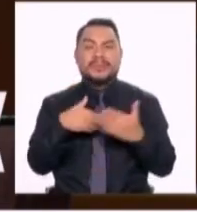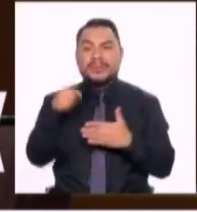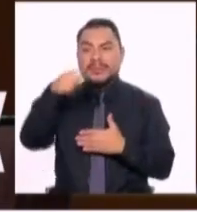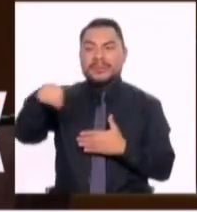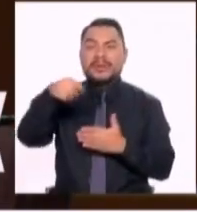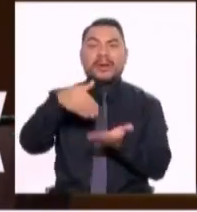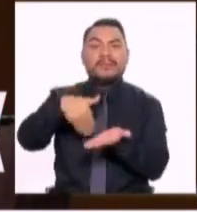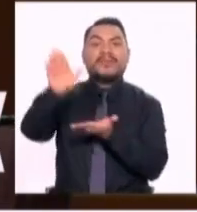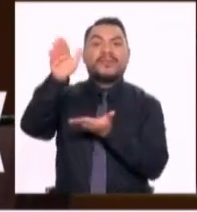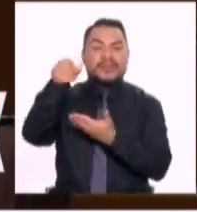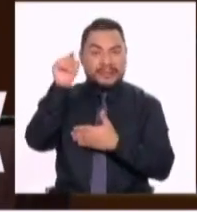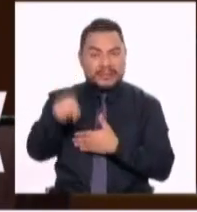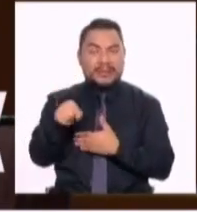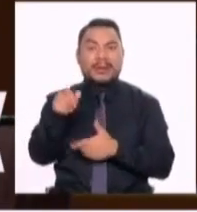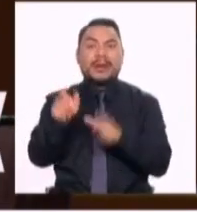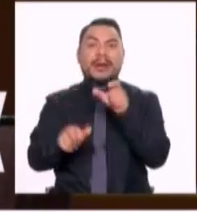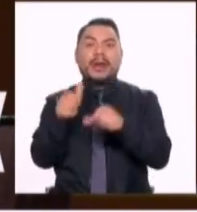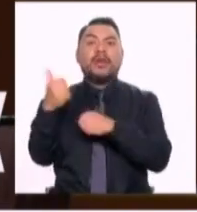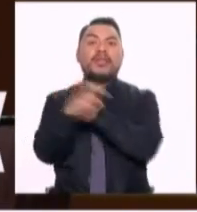armados, ¿no?,